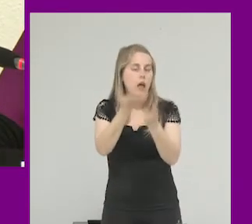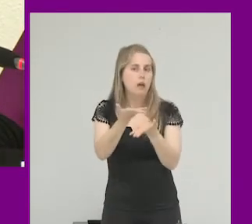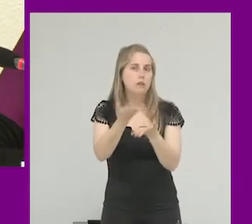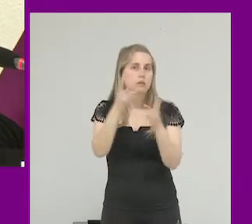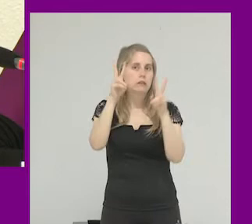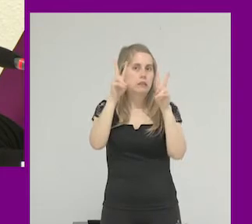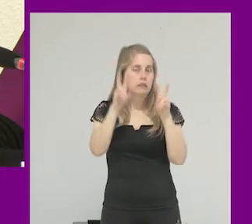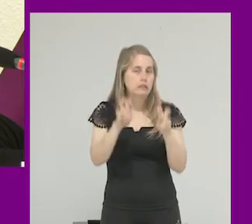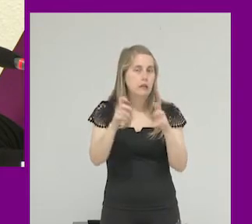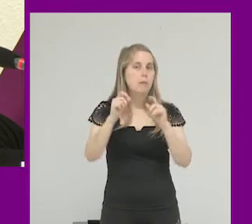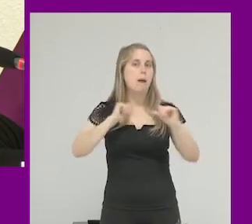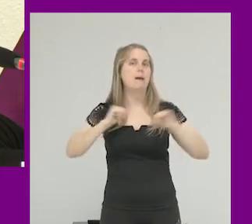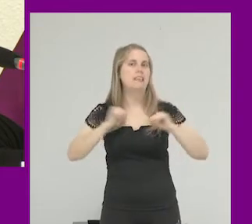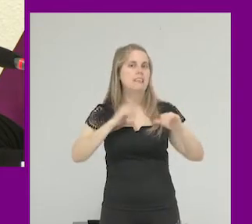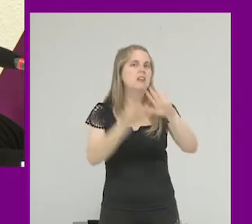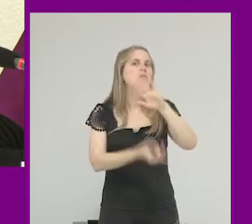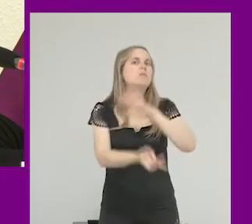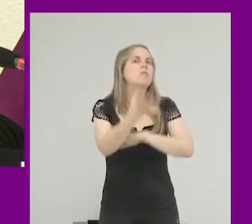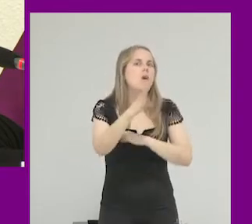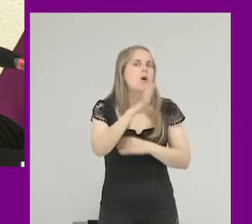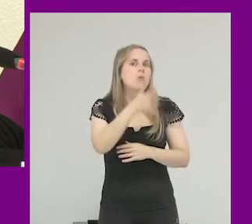del máster, por qué surgió